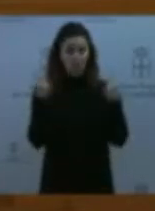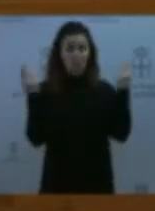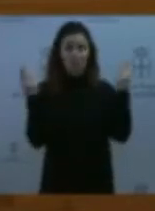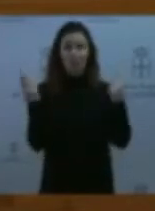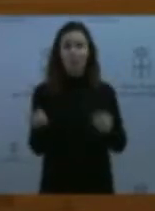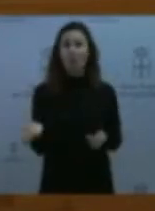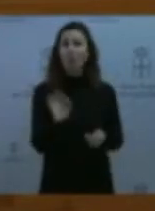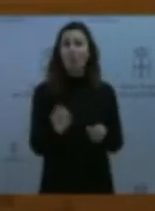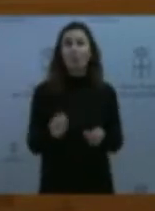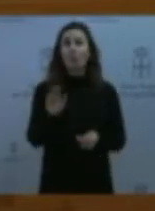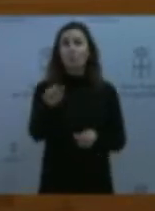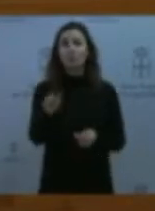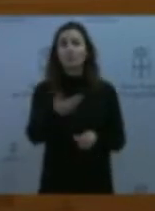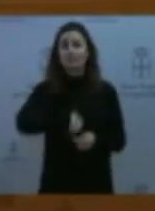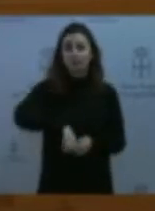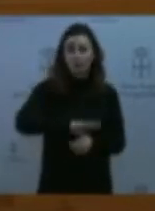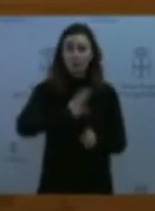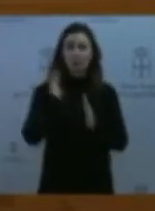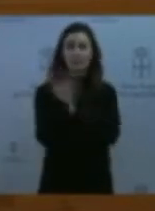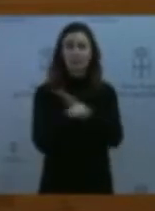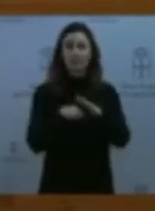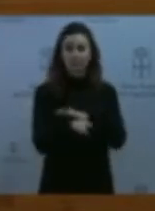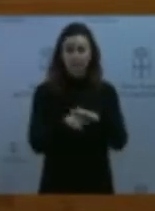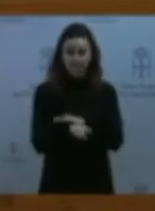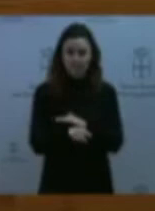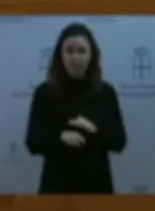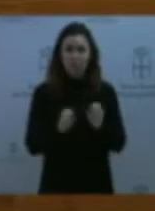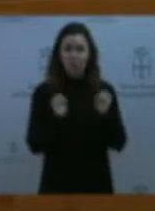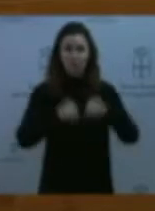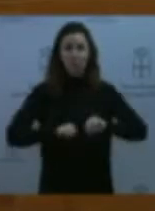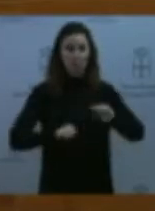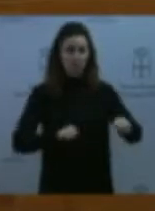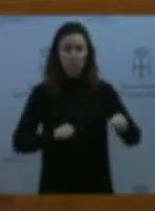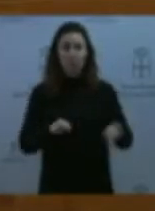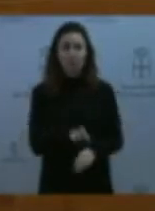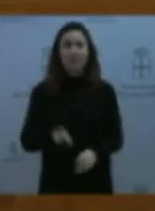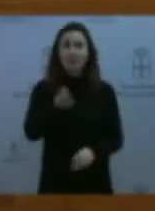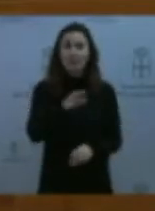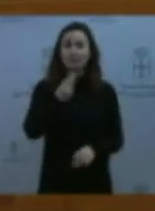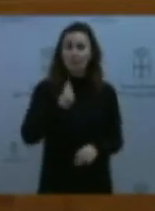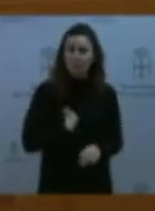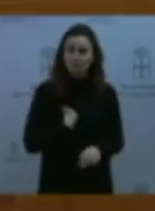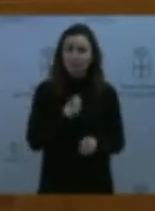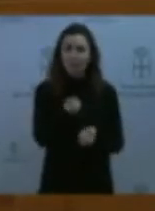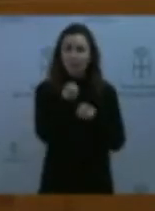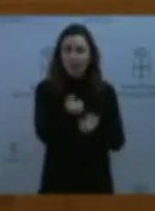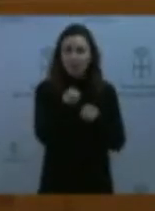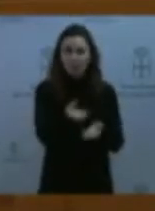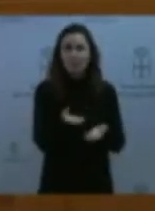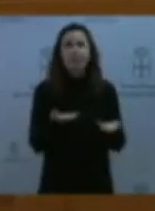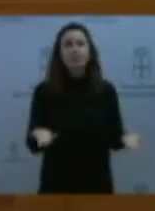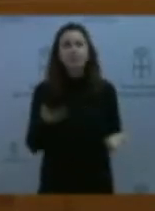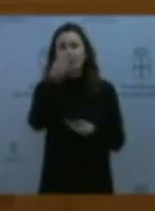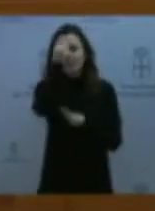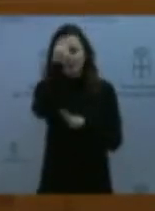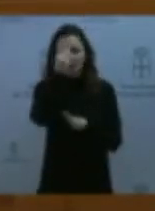de un convenio. Y vuelvo a repasar algunos datos, porque creo que merece la pena que en esta